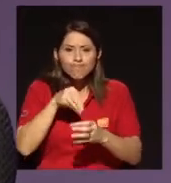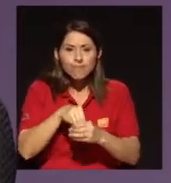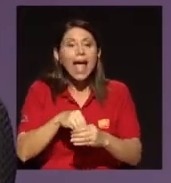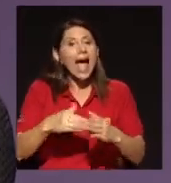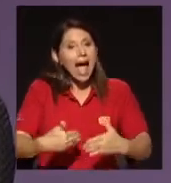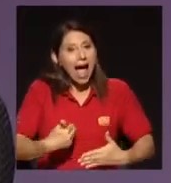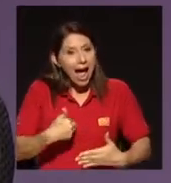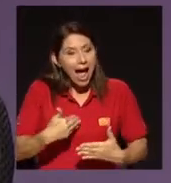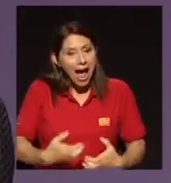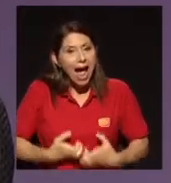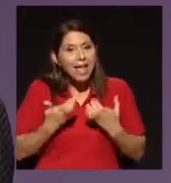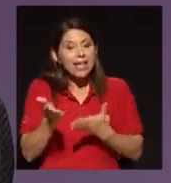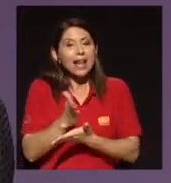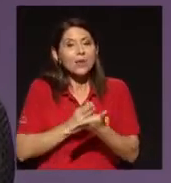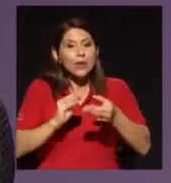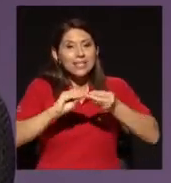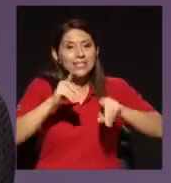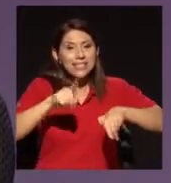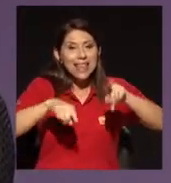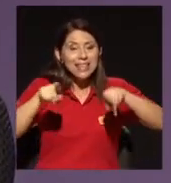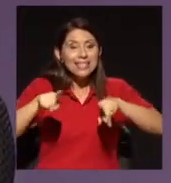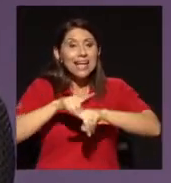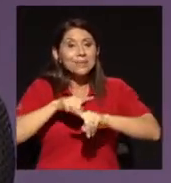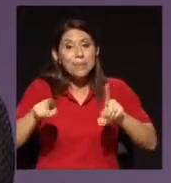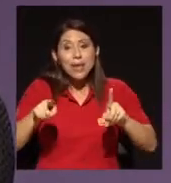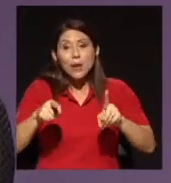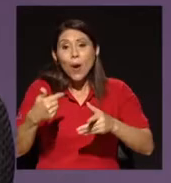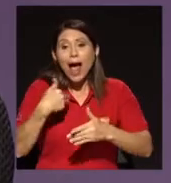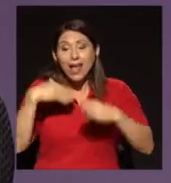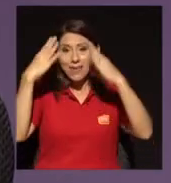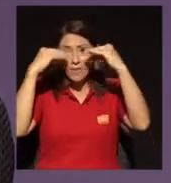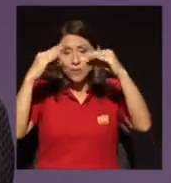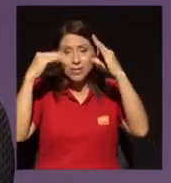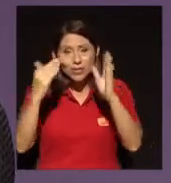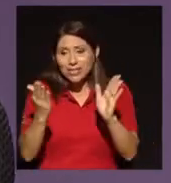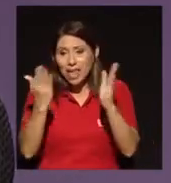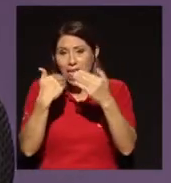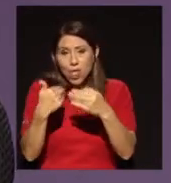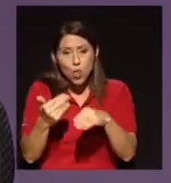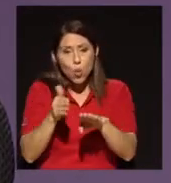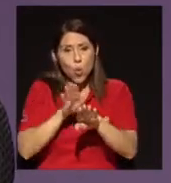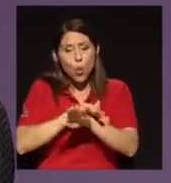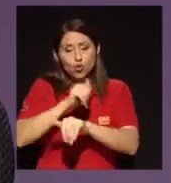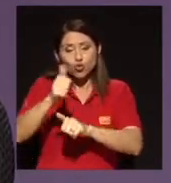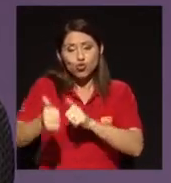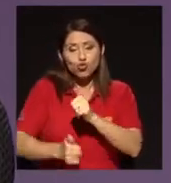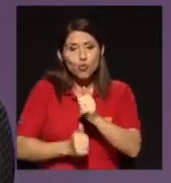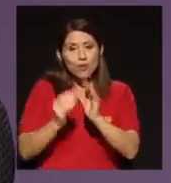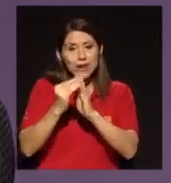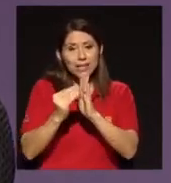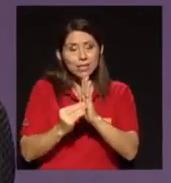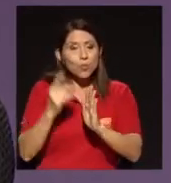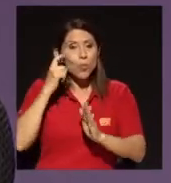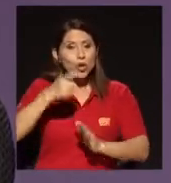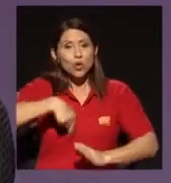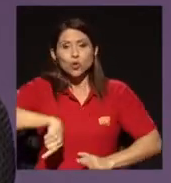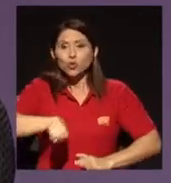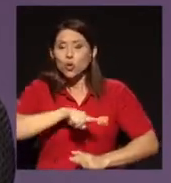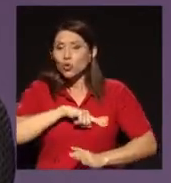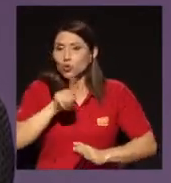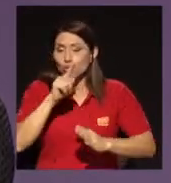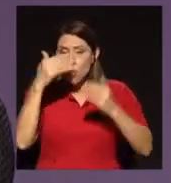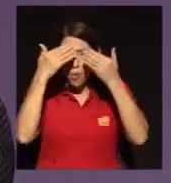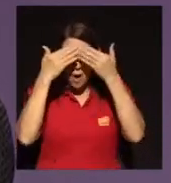pero como les digo, hay subregistros. ¿Por qué? Porque no nos abrimos estadísticamente a comprender la dinámica,